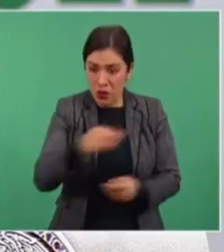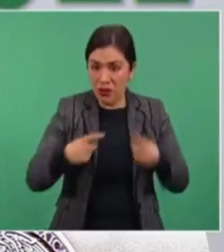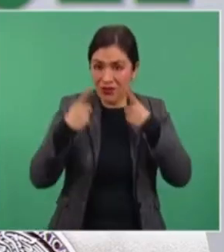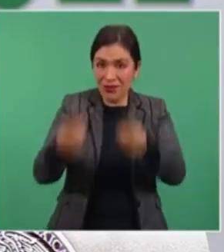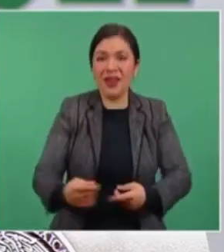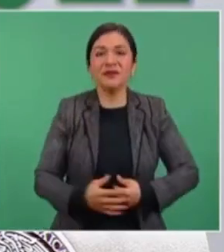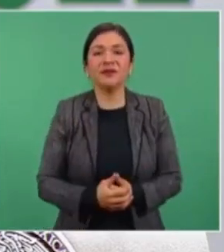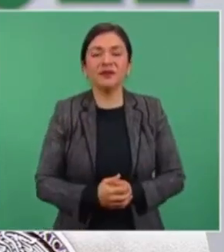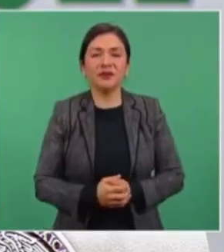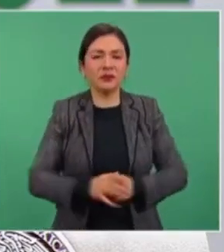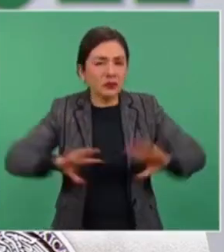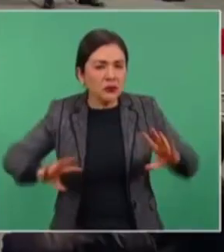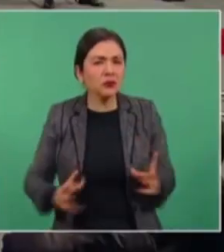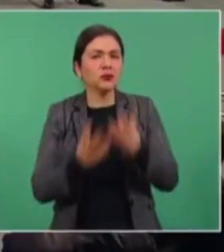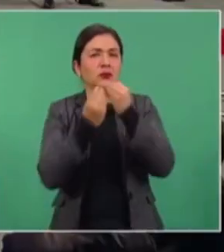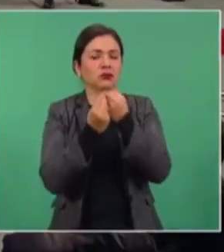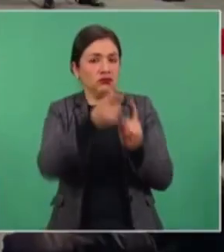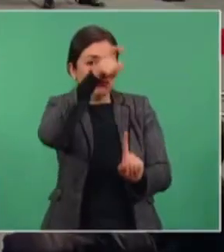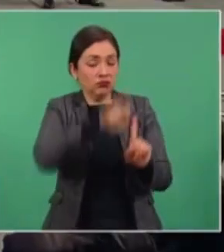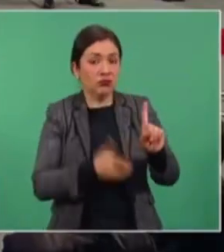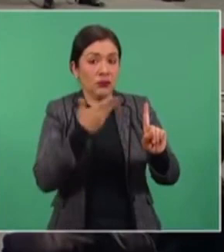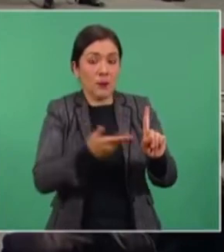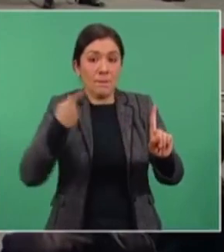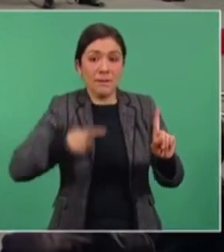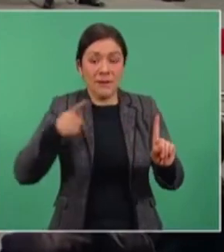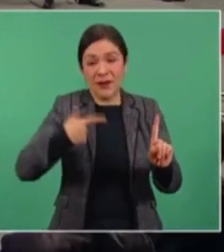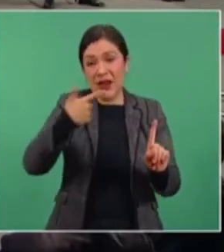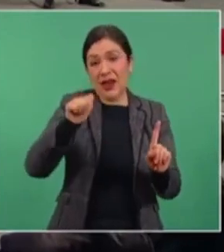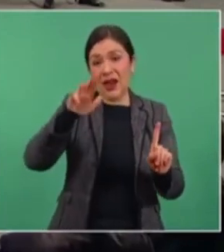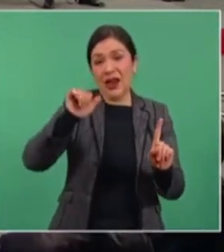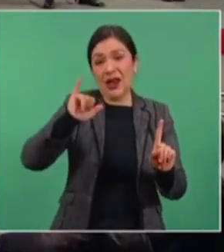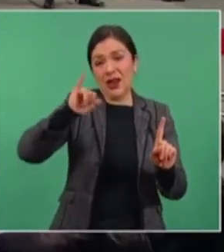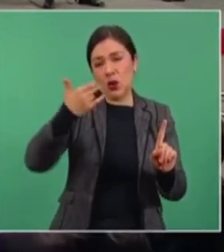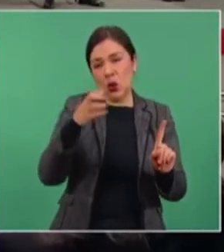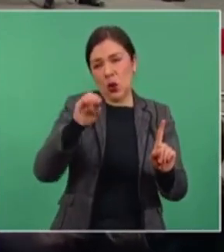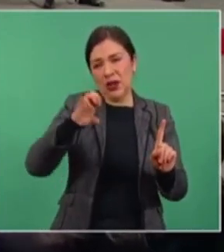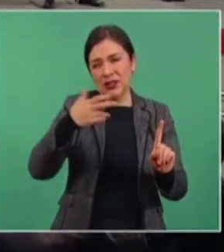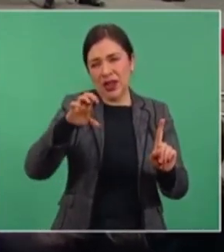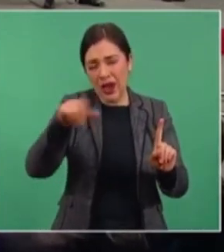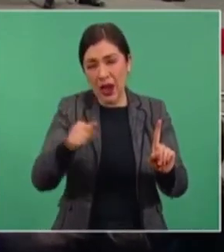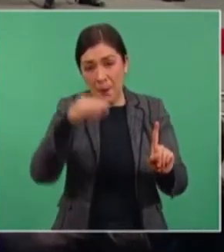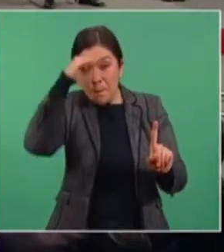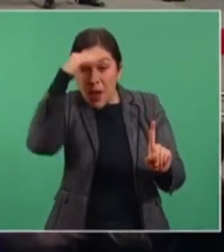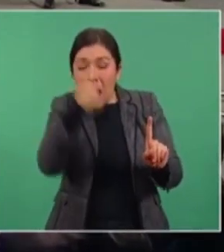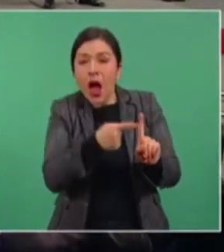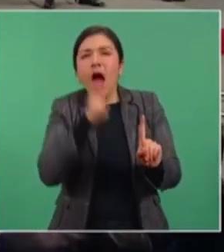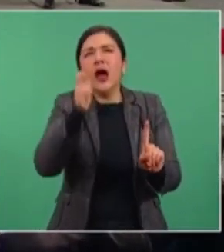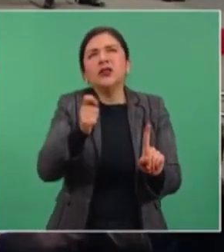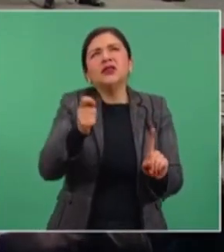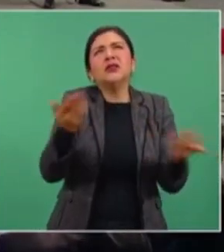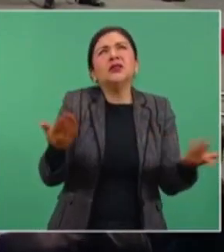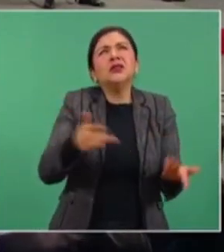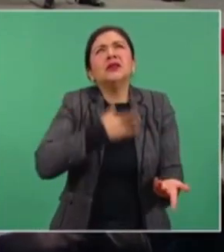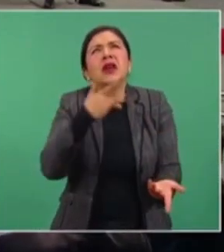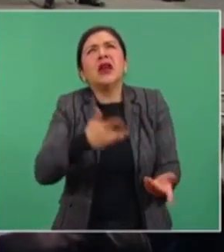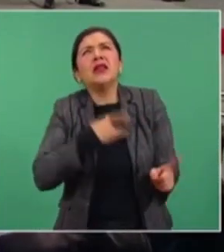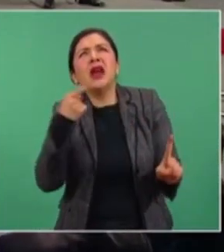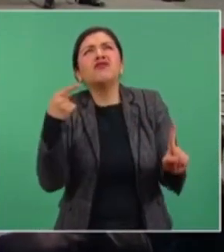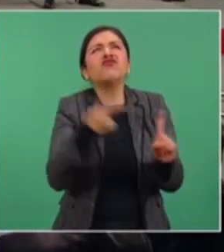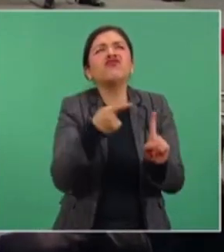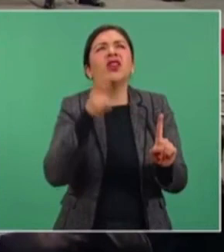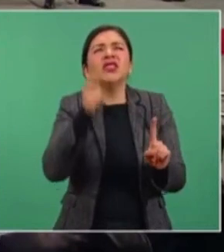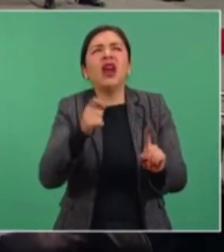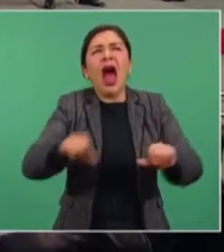Los valores que concurren en la persona del ingeniero Garaycochea no se limitan a lo que con facilidad se deduce de la